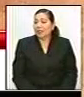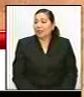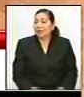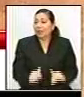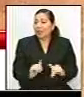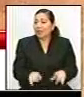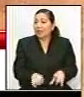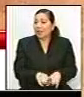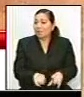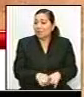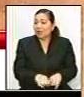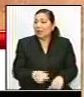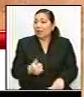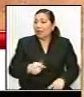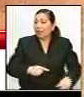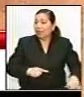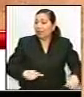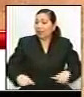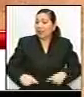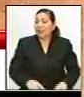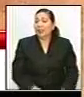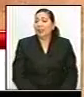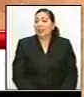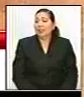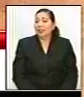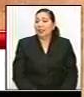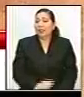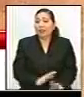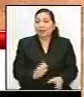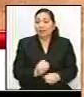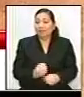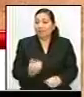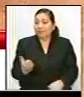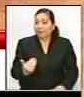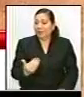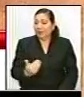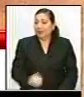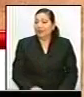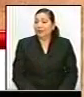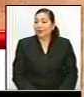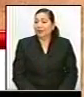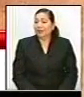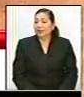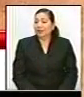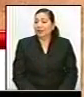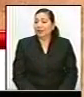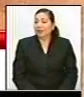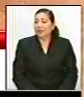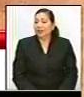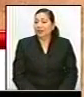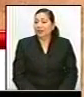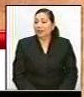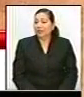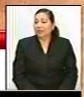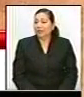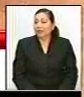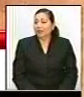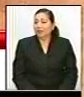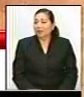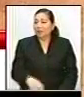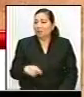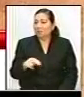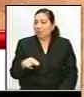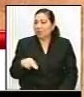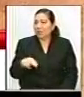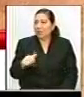nombraron también para dirigente de los jubilados. Se nombró con un señor